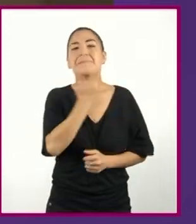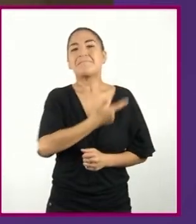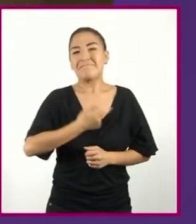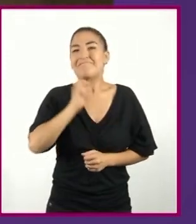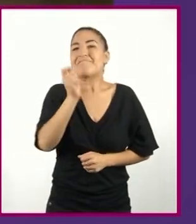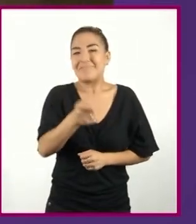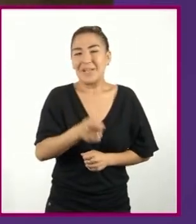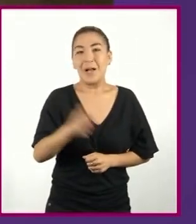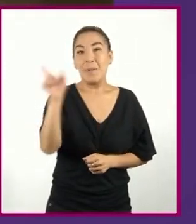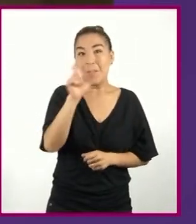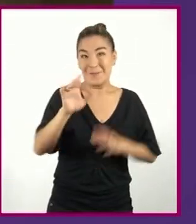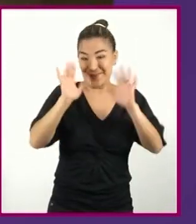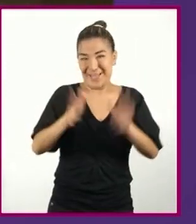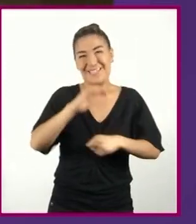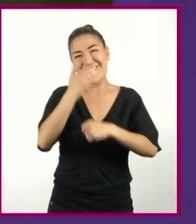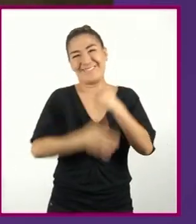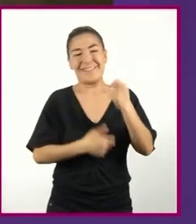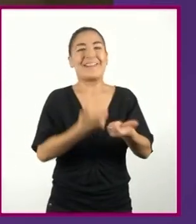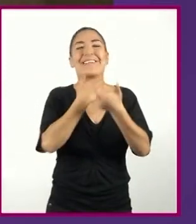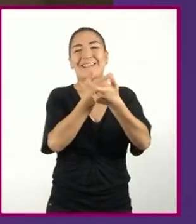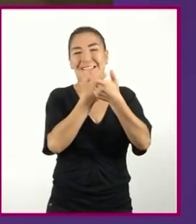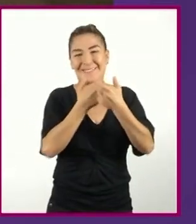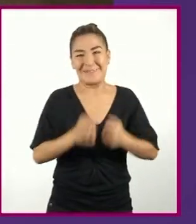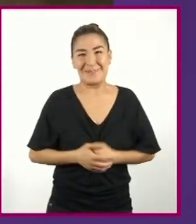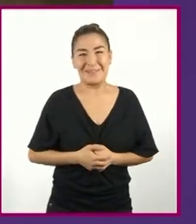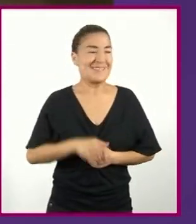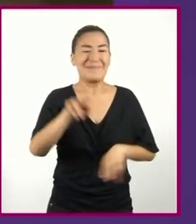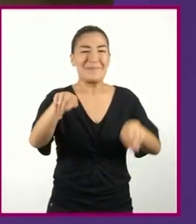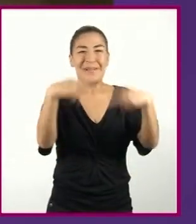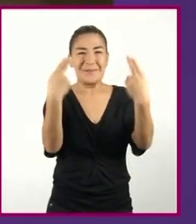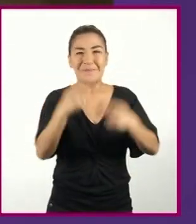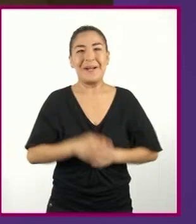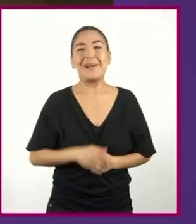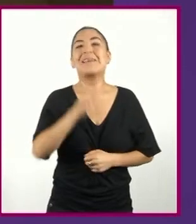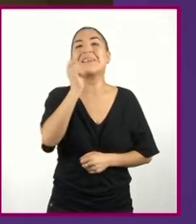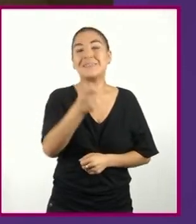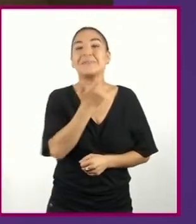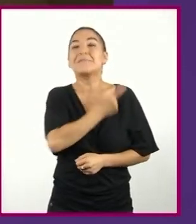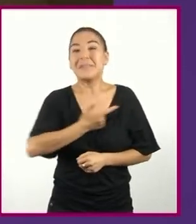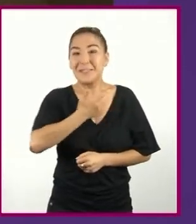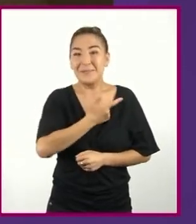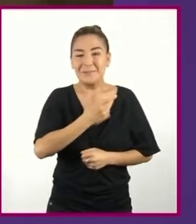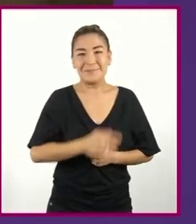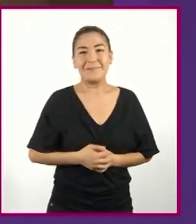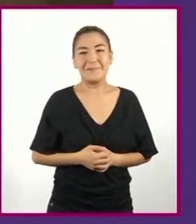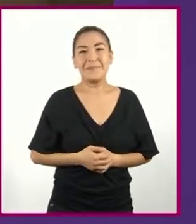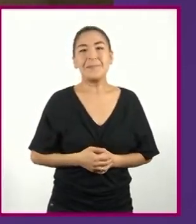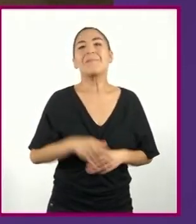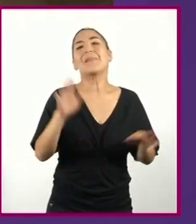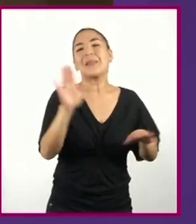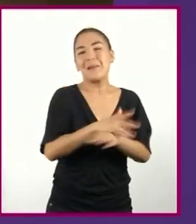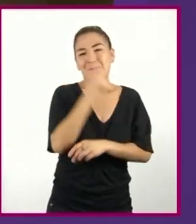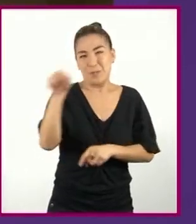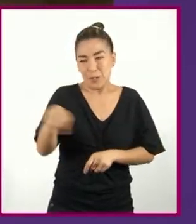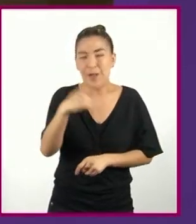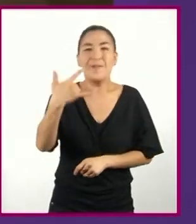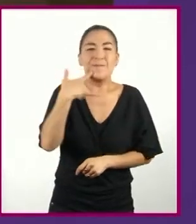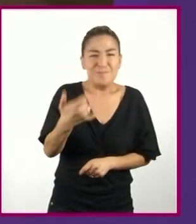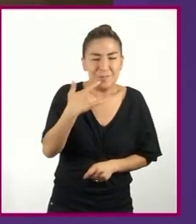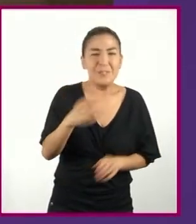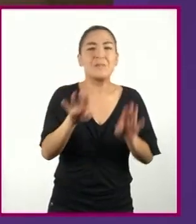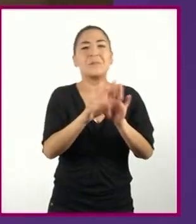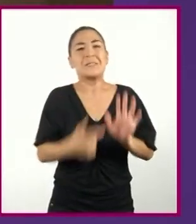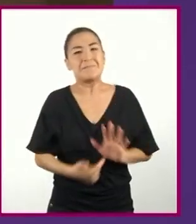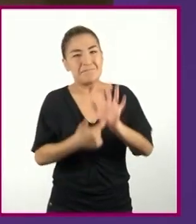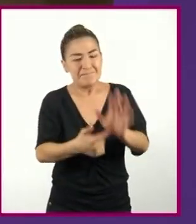gustado es cuando terminan. No es cierto. Lo que más me ha gustado es que le han puesto esfuerzo y